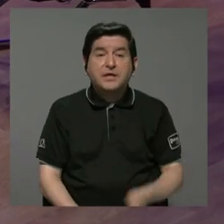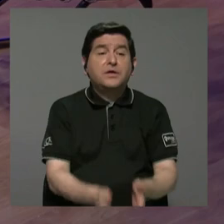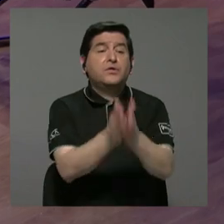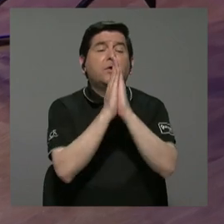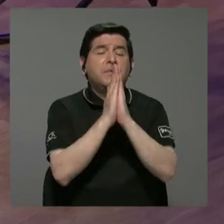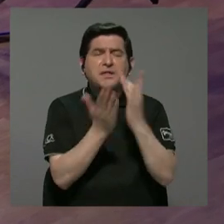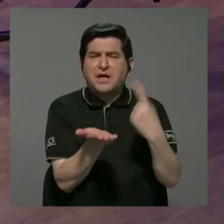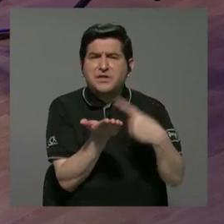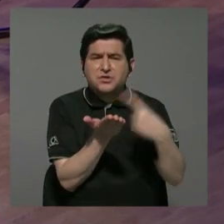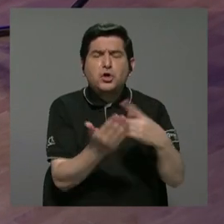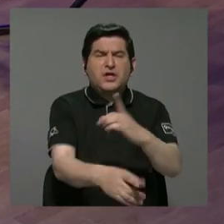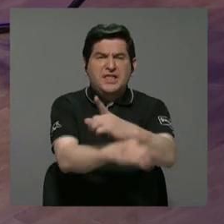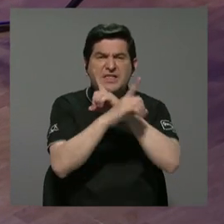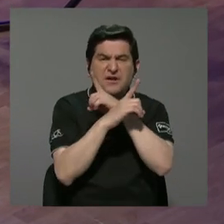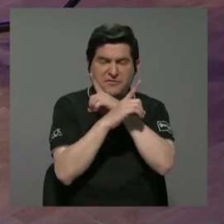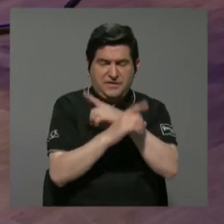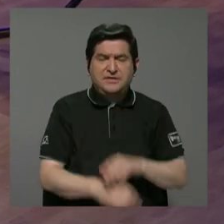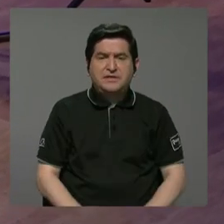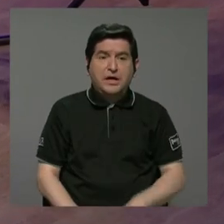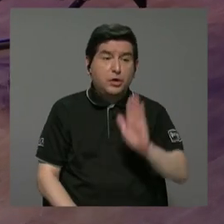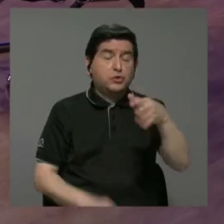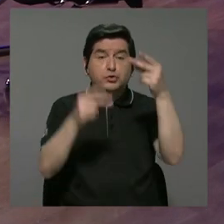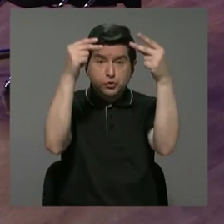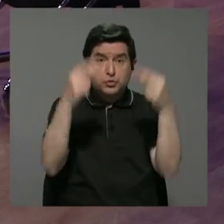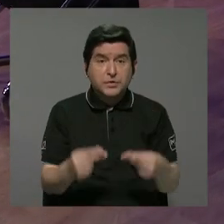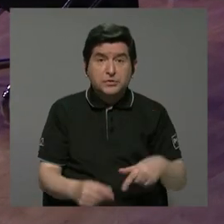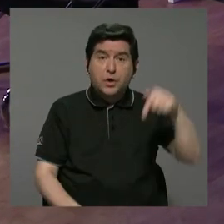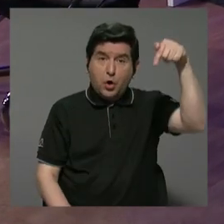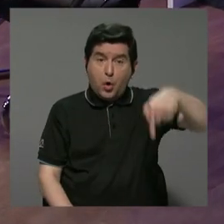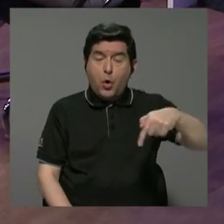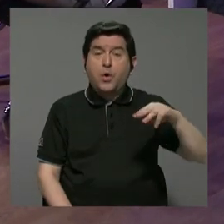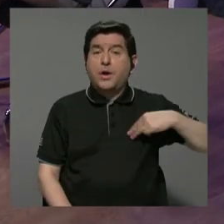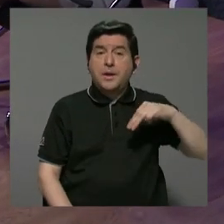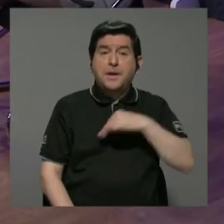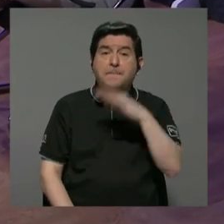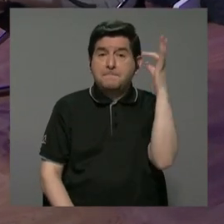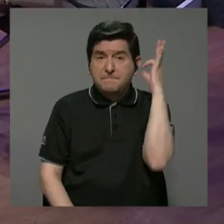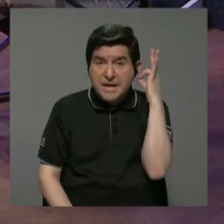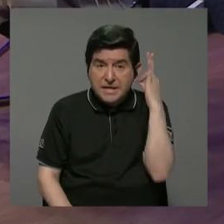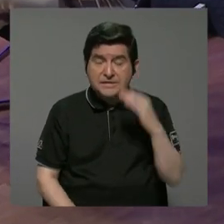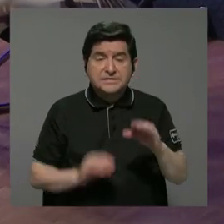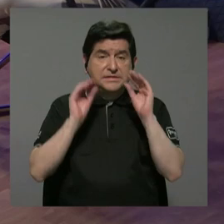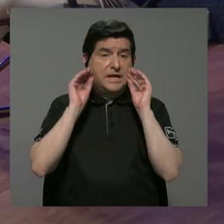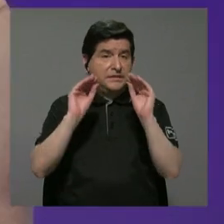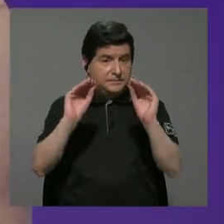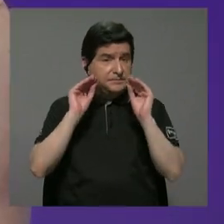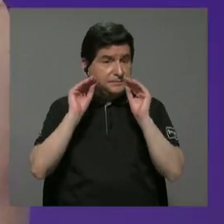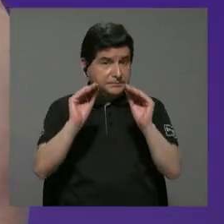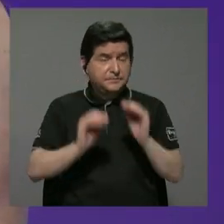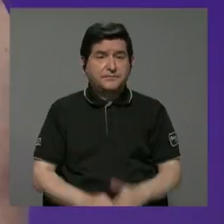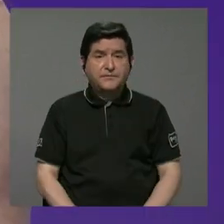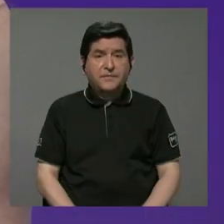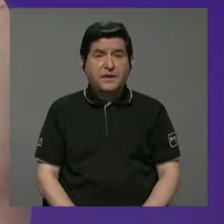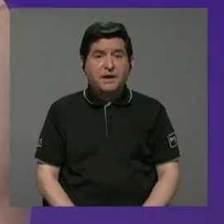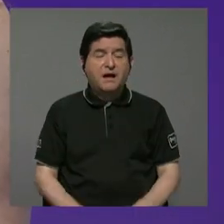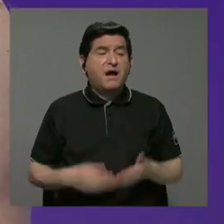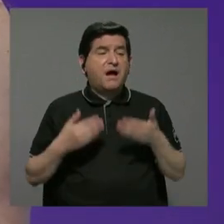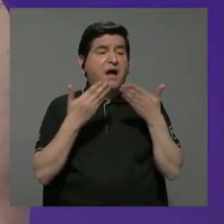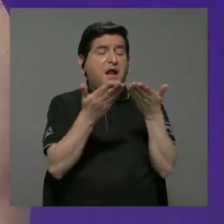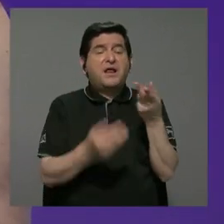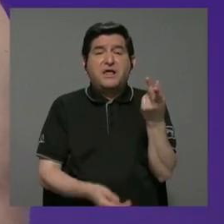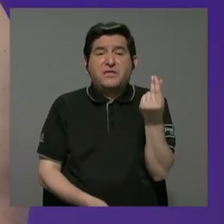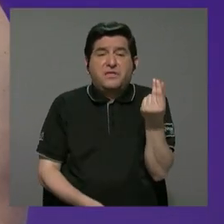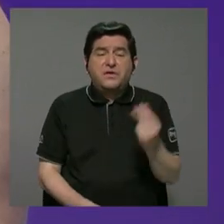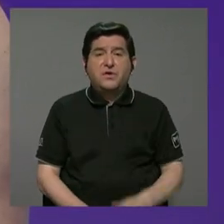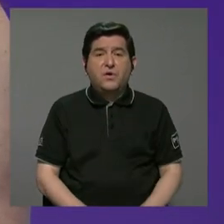pidiendo, discutiendo y defendiendo capa y espada su presupuesto. Hoy tenemos una ministra de Educación que le cedió recursos